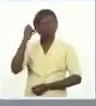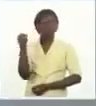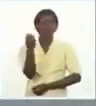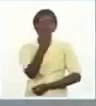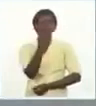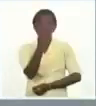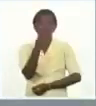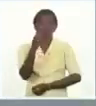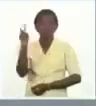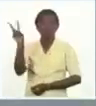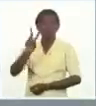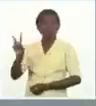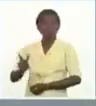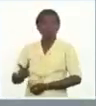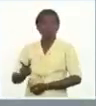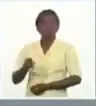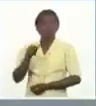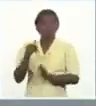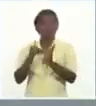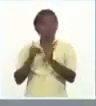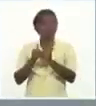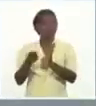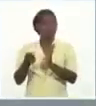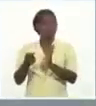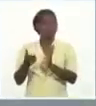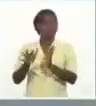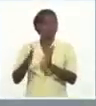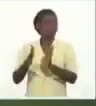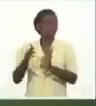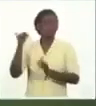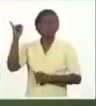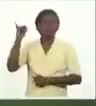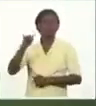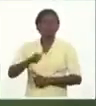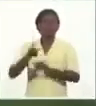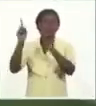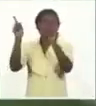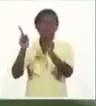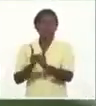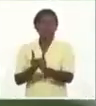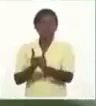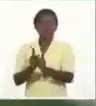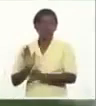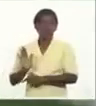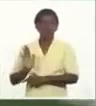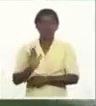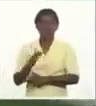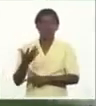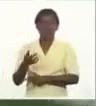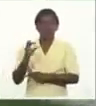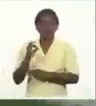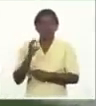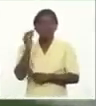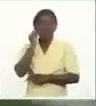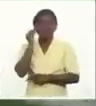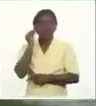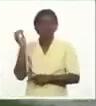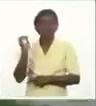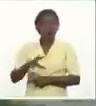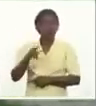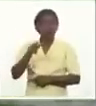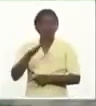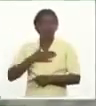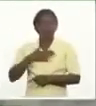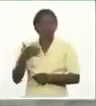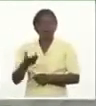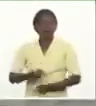Venezuela arribaron esta tarde noche a Matanzas por esta terminal aérea. Las cargas contienen polvo químico seco, concentrado de